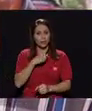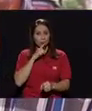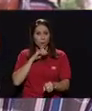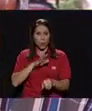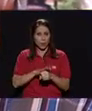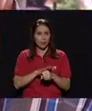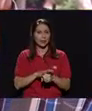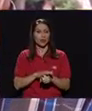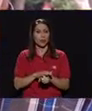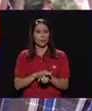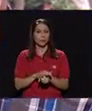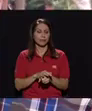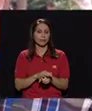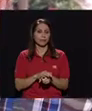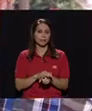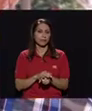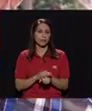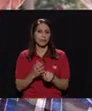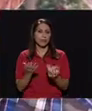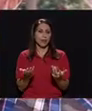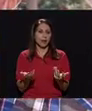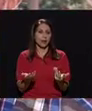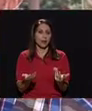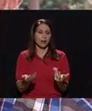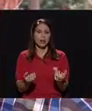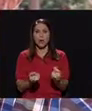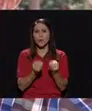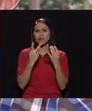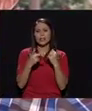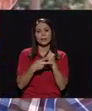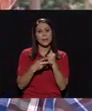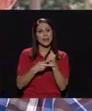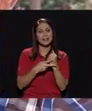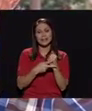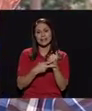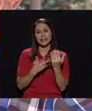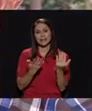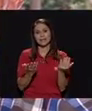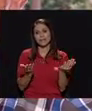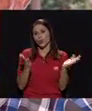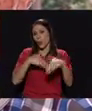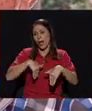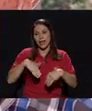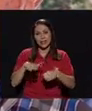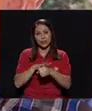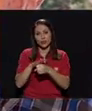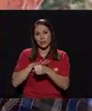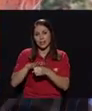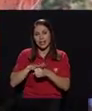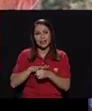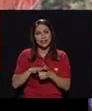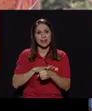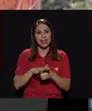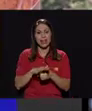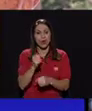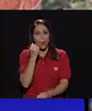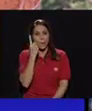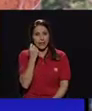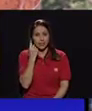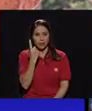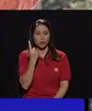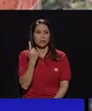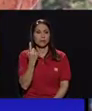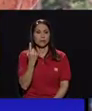compromiso desde este punto de vista. Muchas veces no hay la